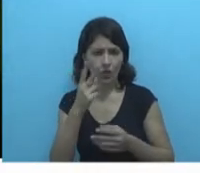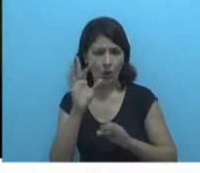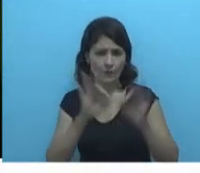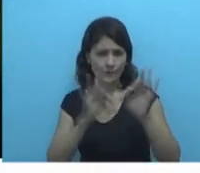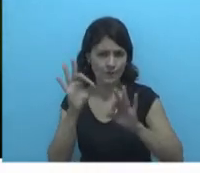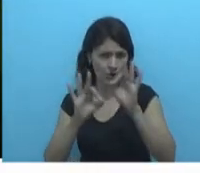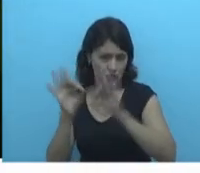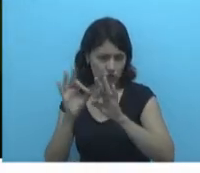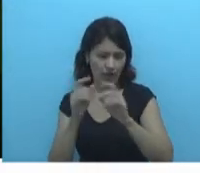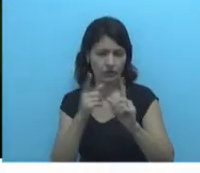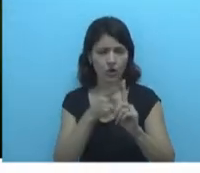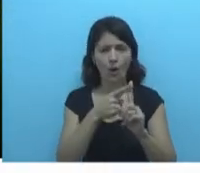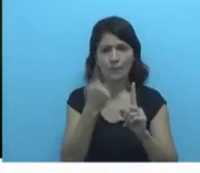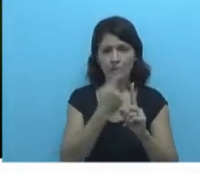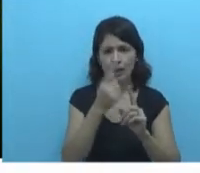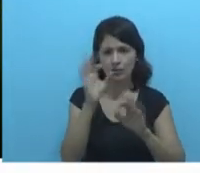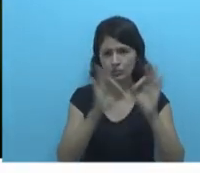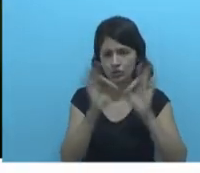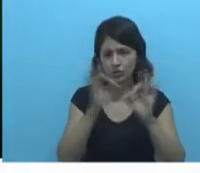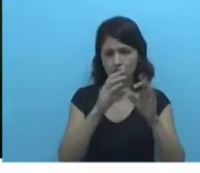de comunicación, el